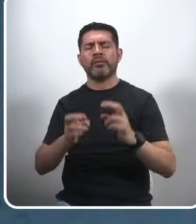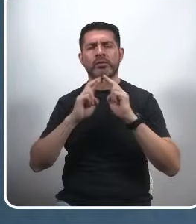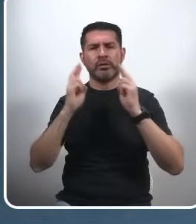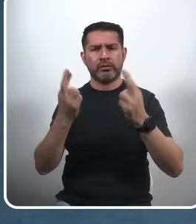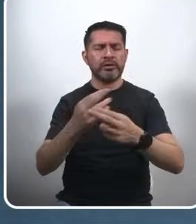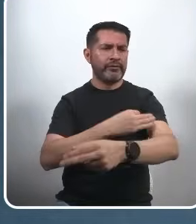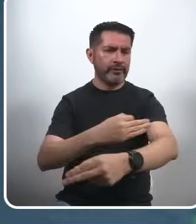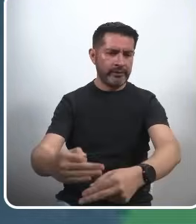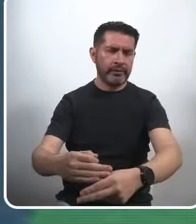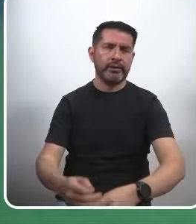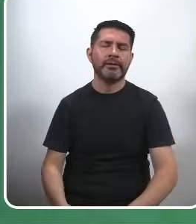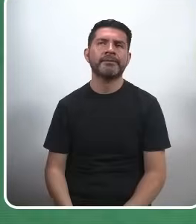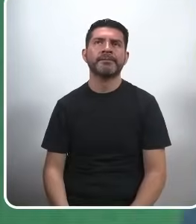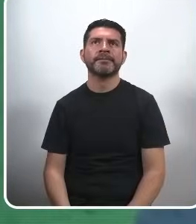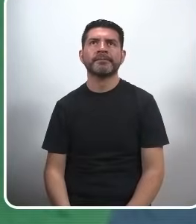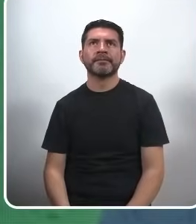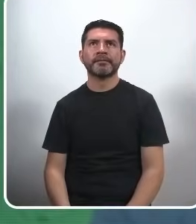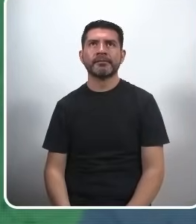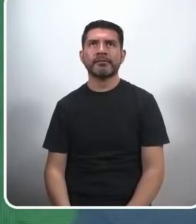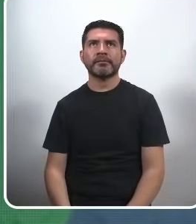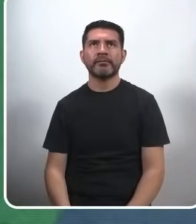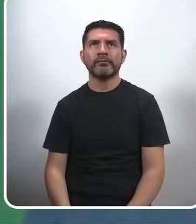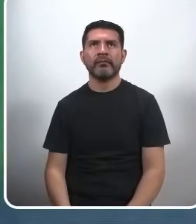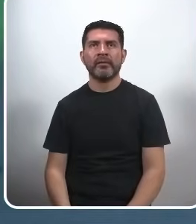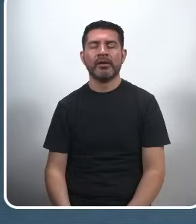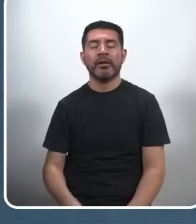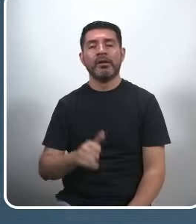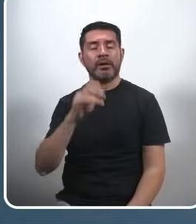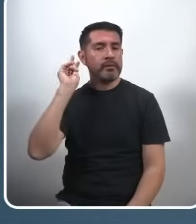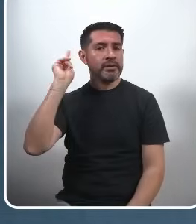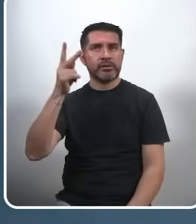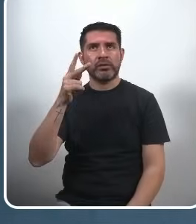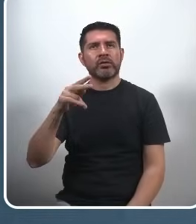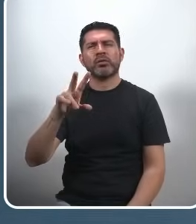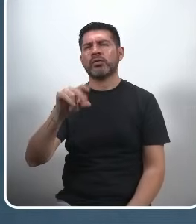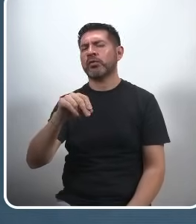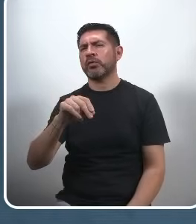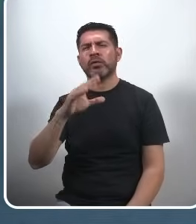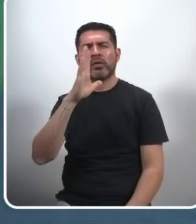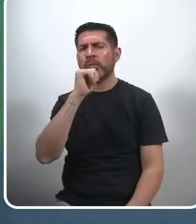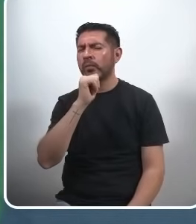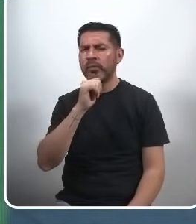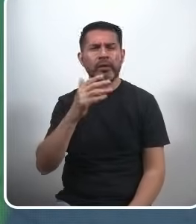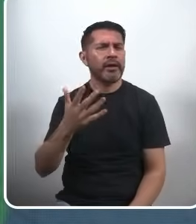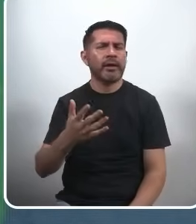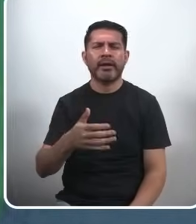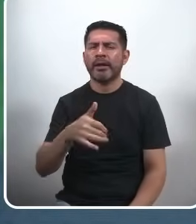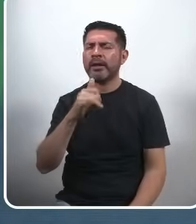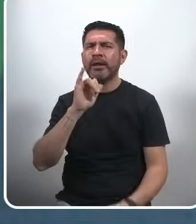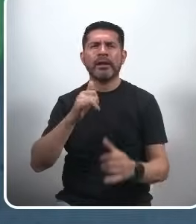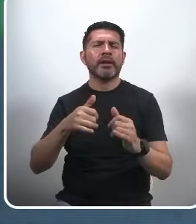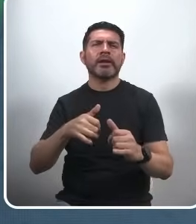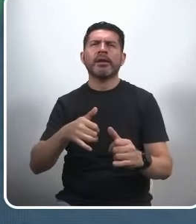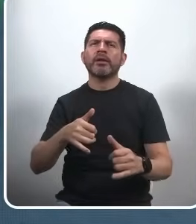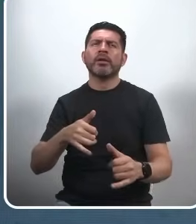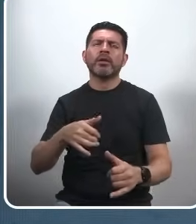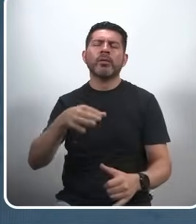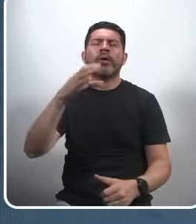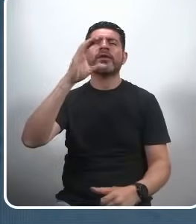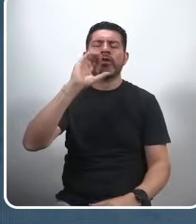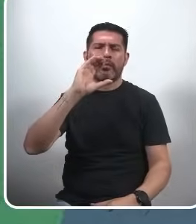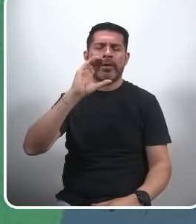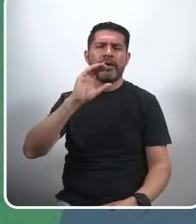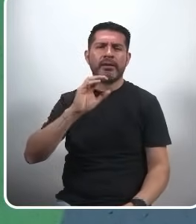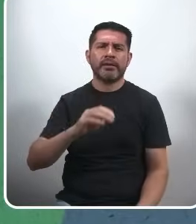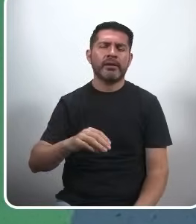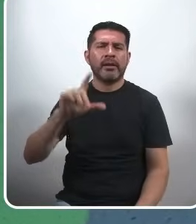y yo soy intolerante a la lactosa. ¿Alguien más acá sufre de esa onda? Sí, ya sé, Dios nos